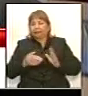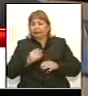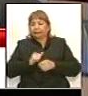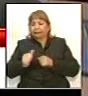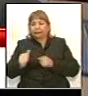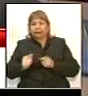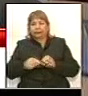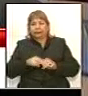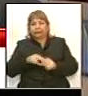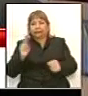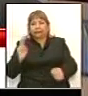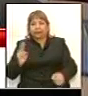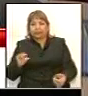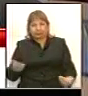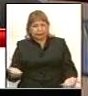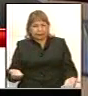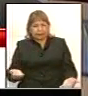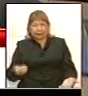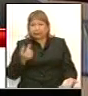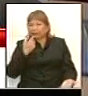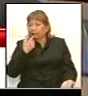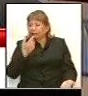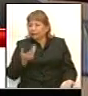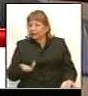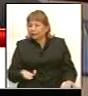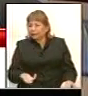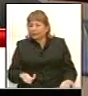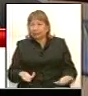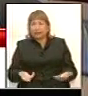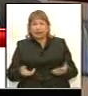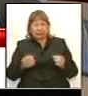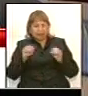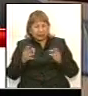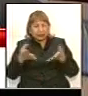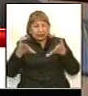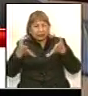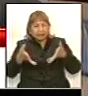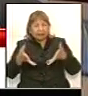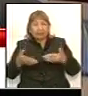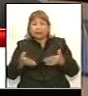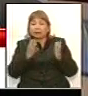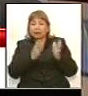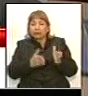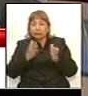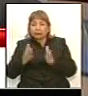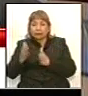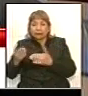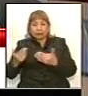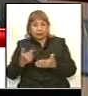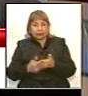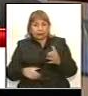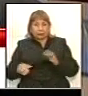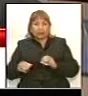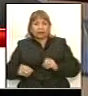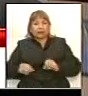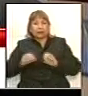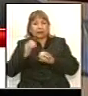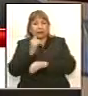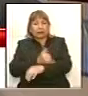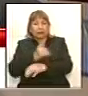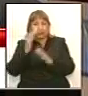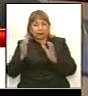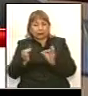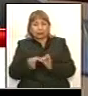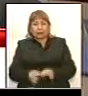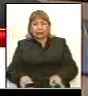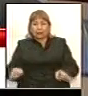al retiro. O sea, el expertise que ha obtenido, el ordenamiento que está haciendo en una institución tan importante,